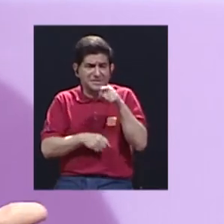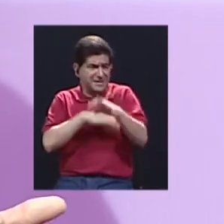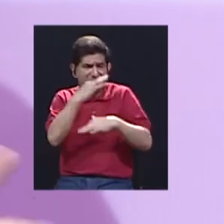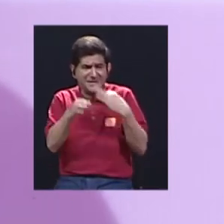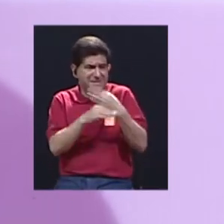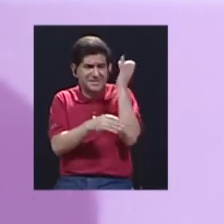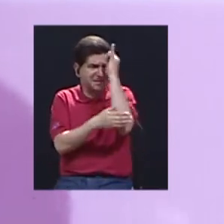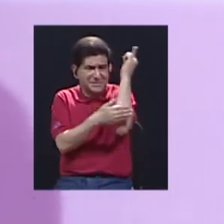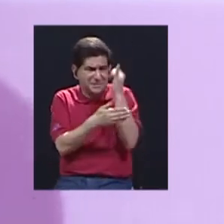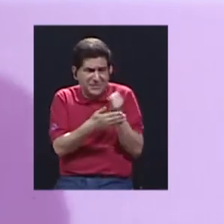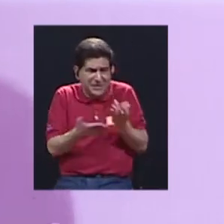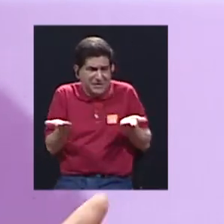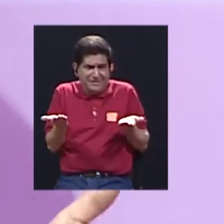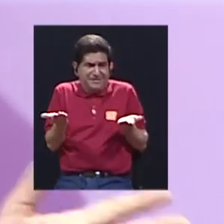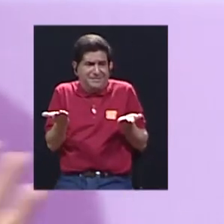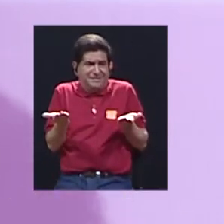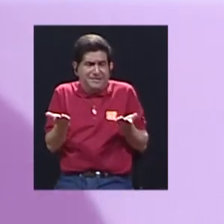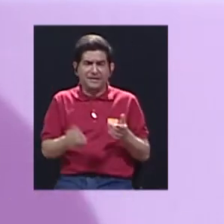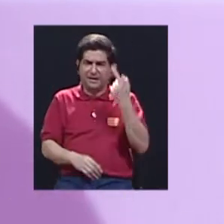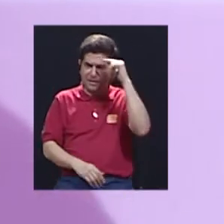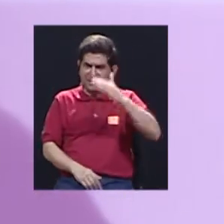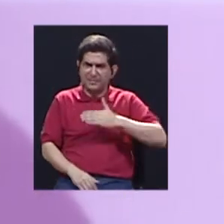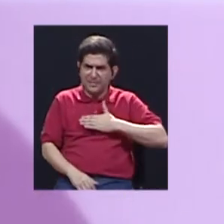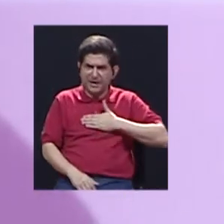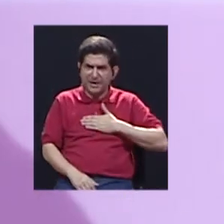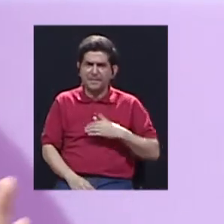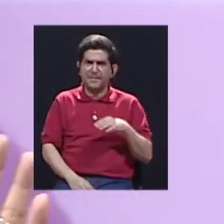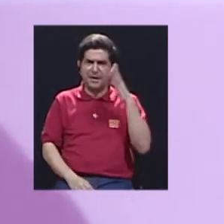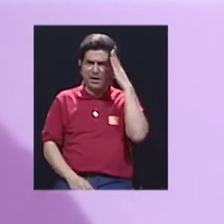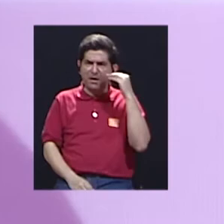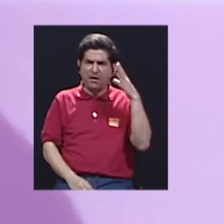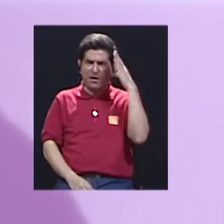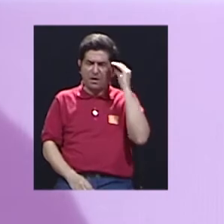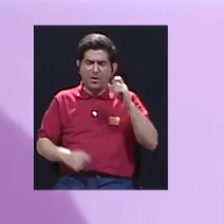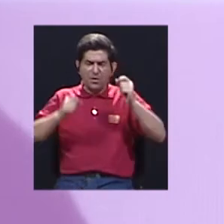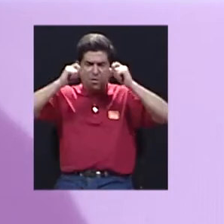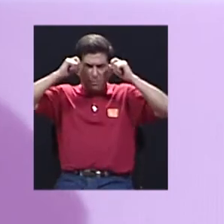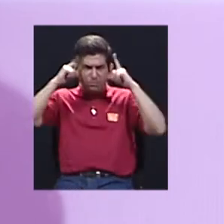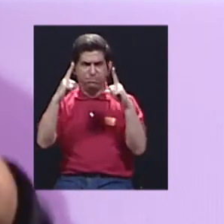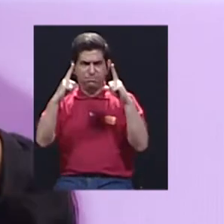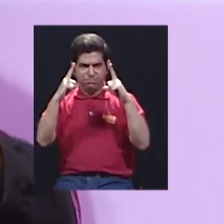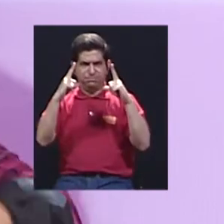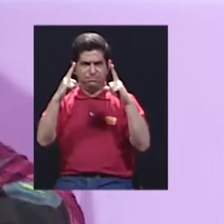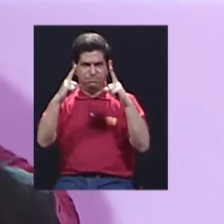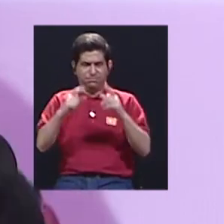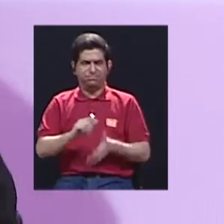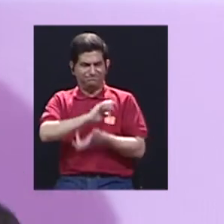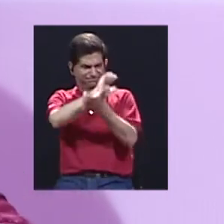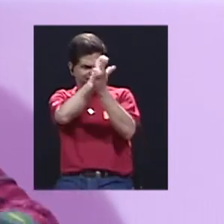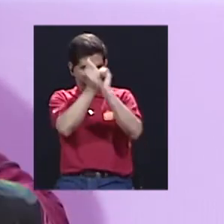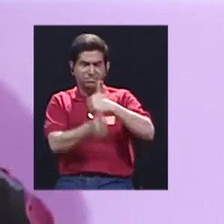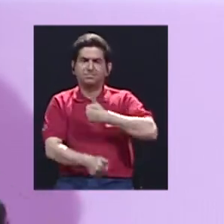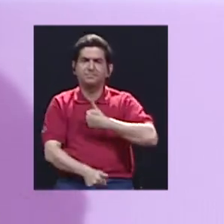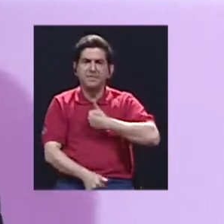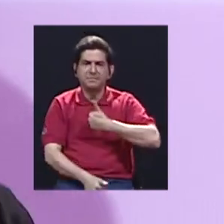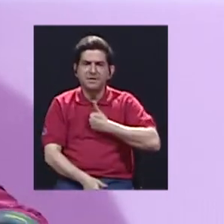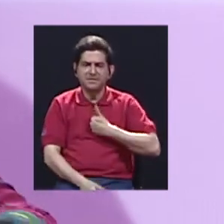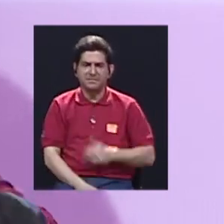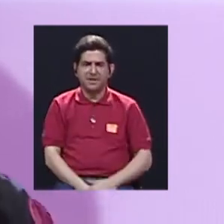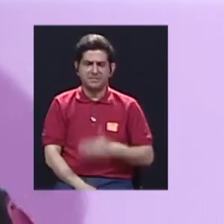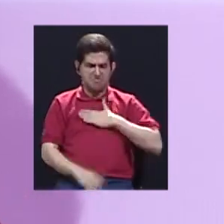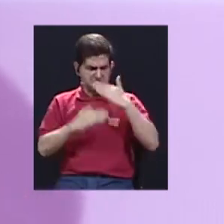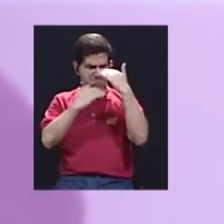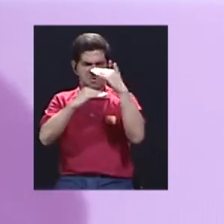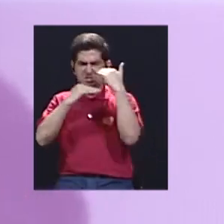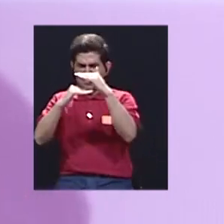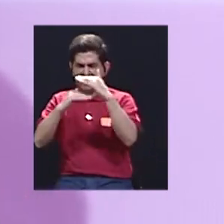plástico, o sea, nada. Y para mí fue una experiencia increíble de transmutación de mí misma, de mis propios